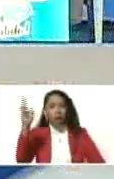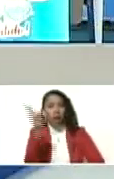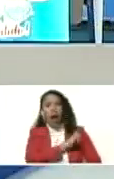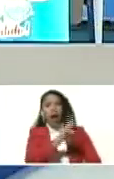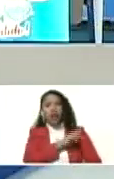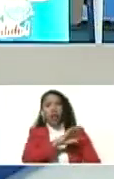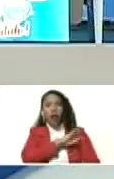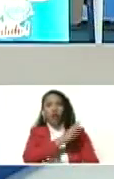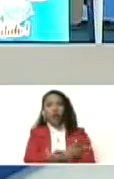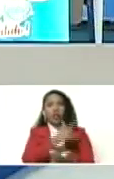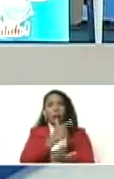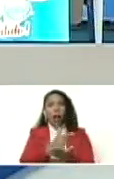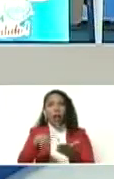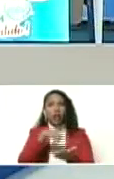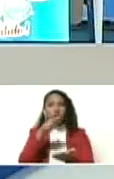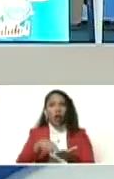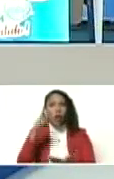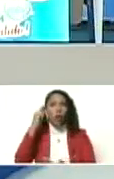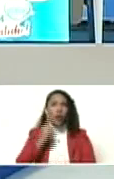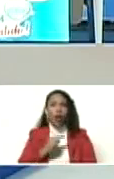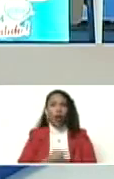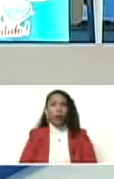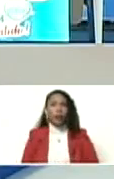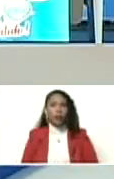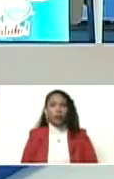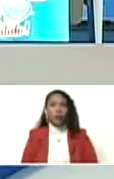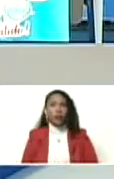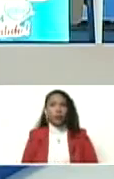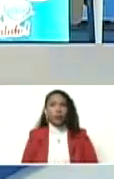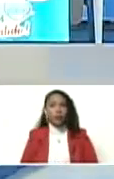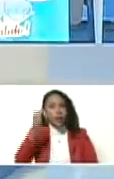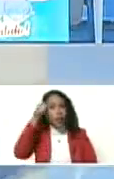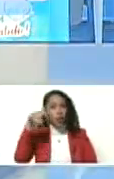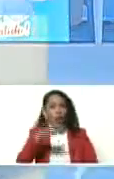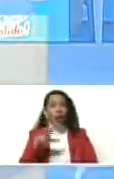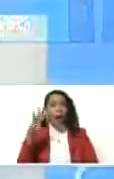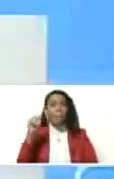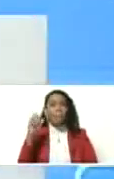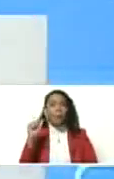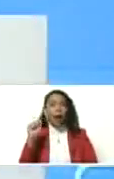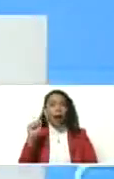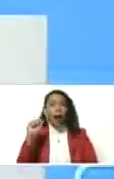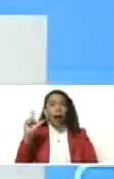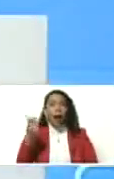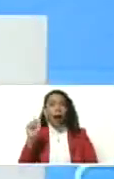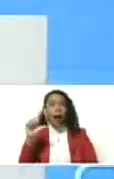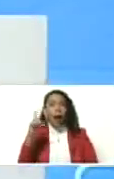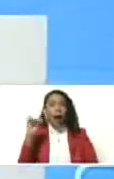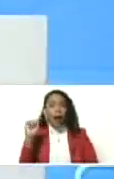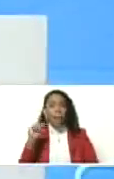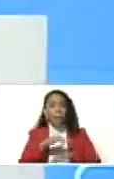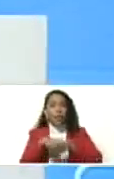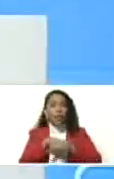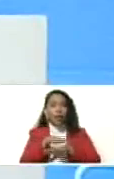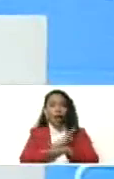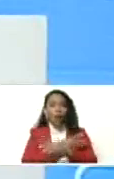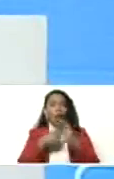la Fuerza Armada Nacional Bolivariana. Ciudadana Magaly Gutiérrez Viña, ministra del Poder Popular para la